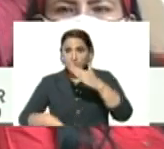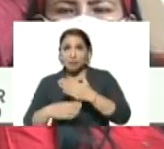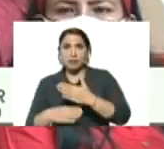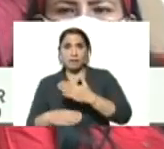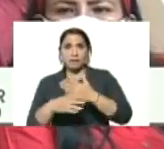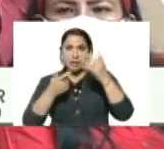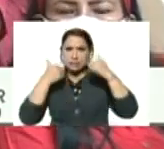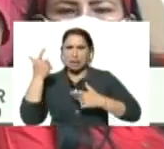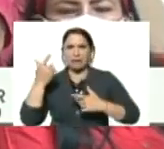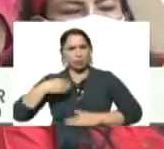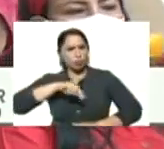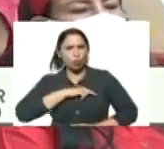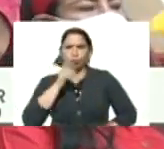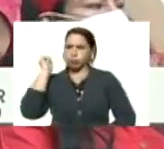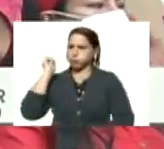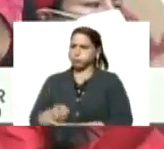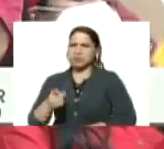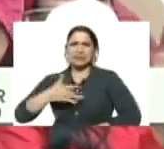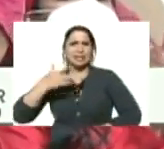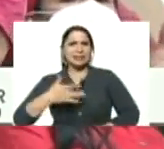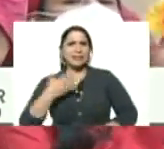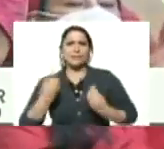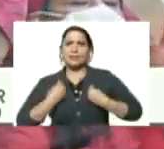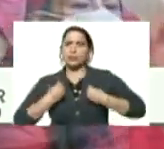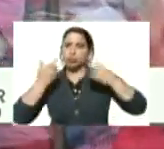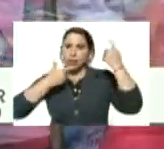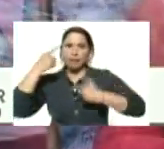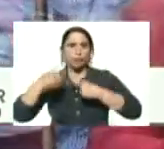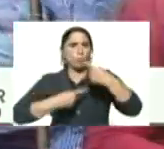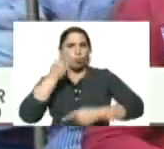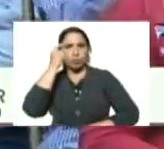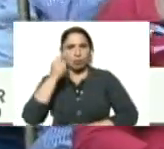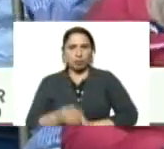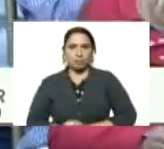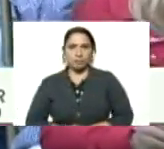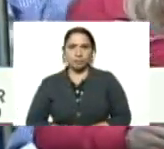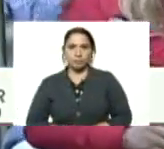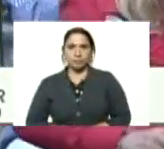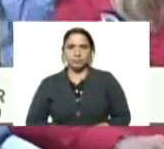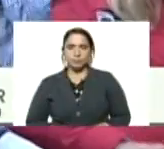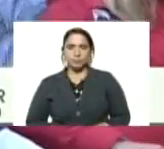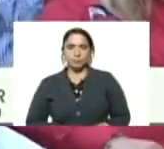de sentir vivo a Hugo Chávez todos los días.